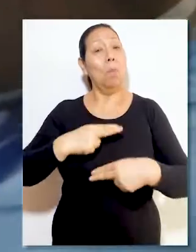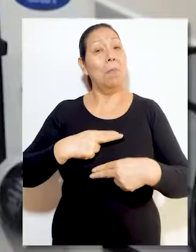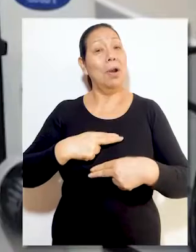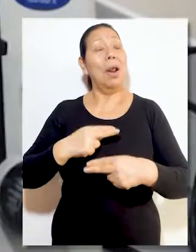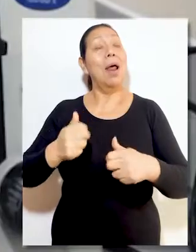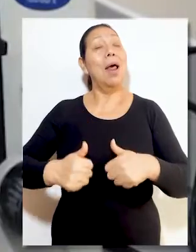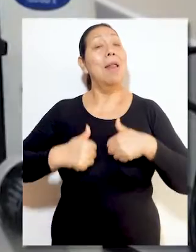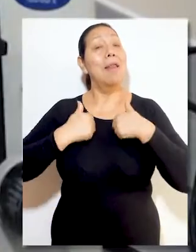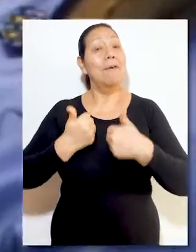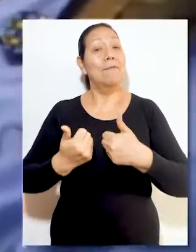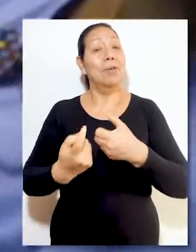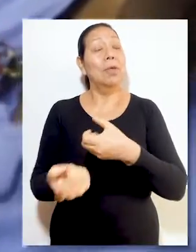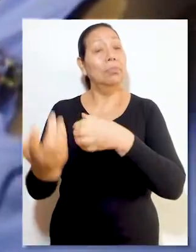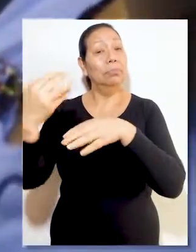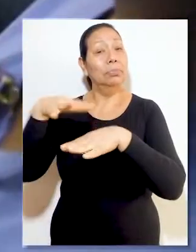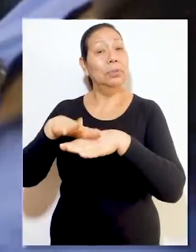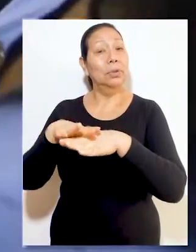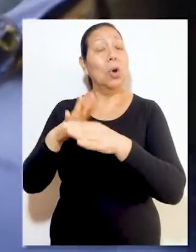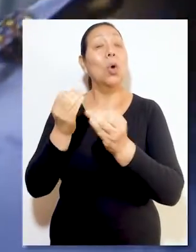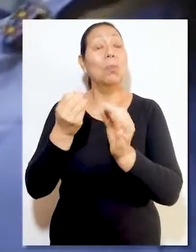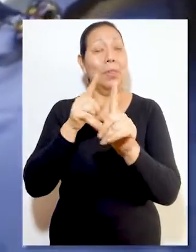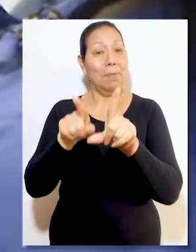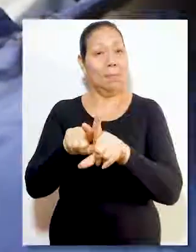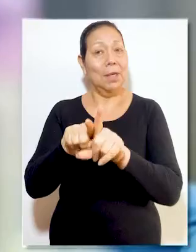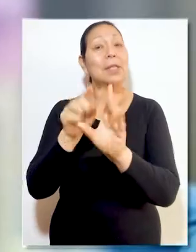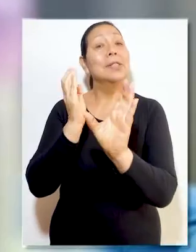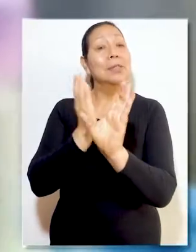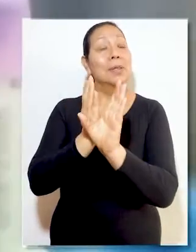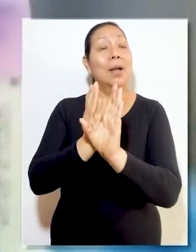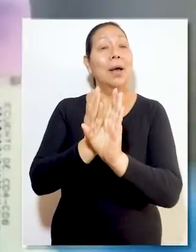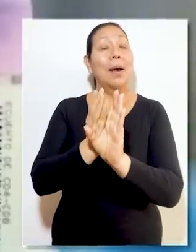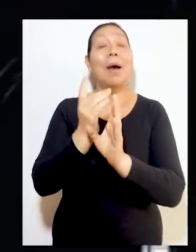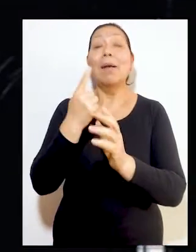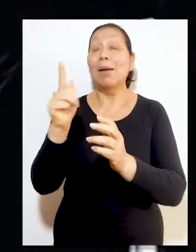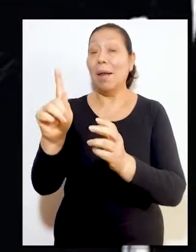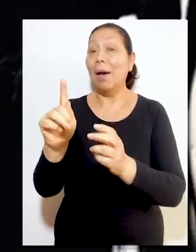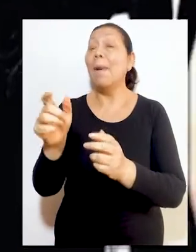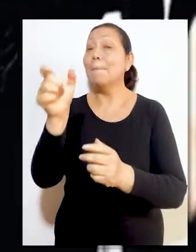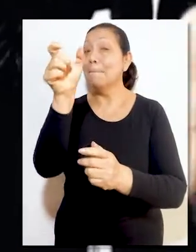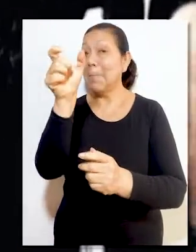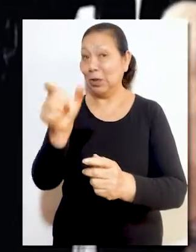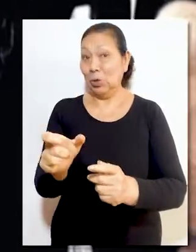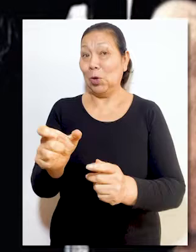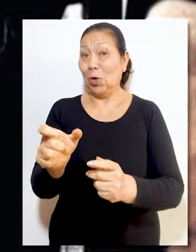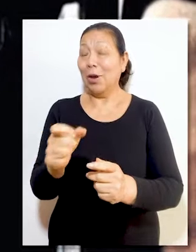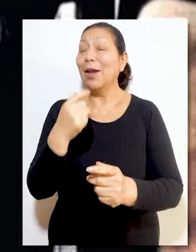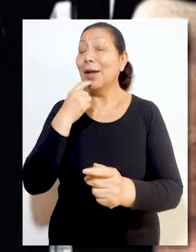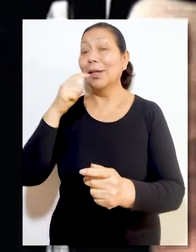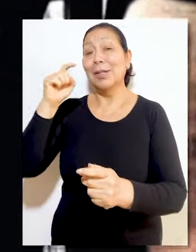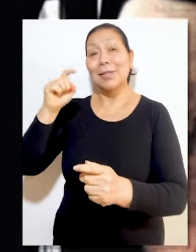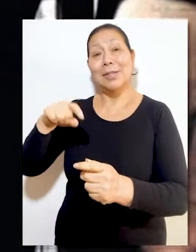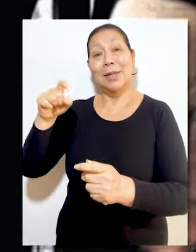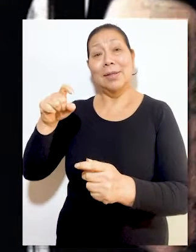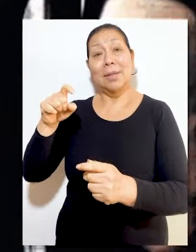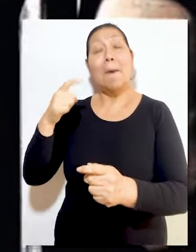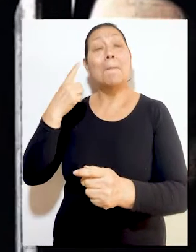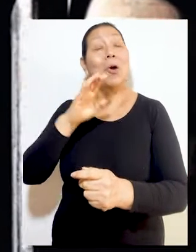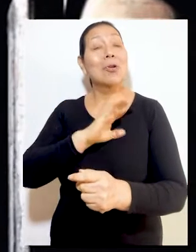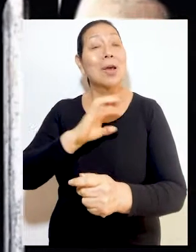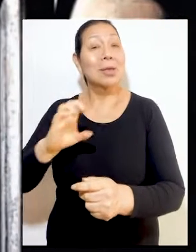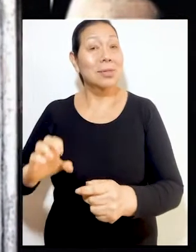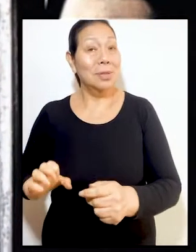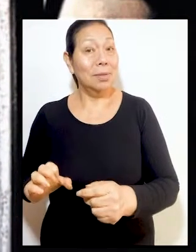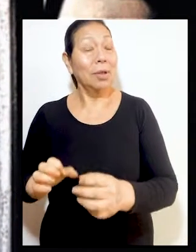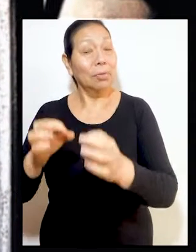humana y con los derechos a la vida y a la integridad física y psíquica. La privación de la libertad personal que realice